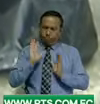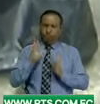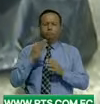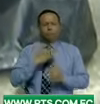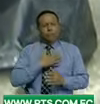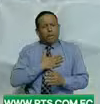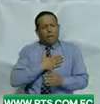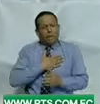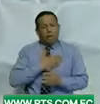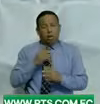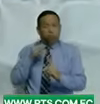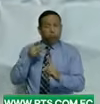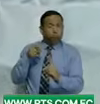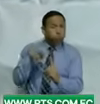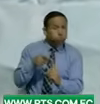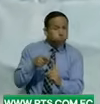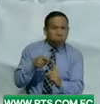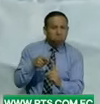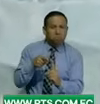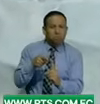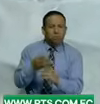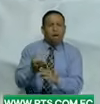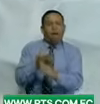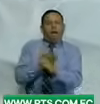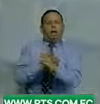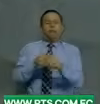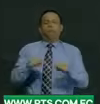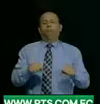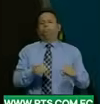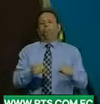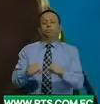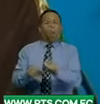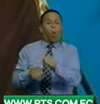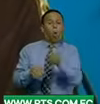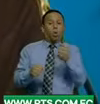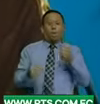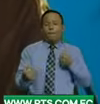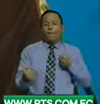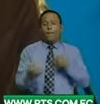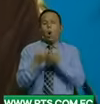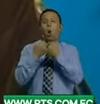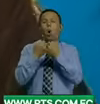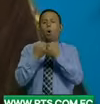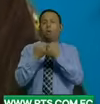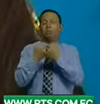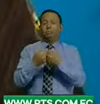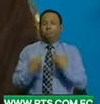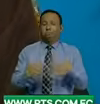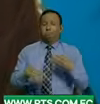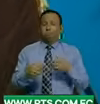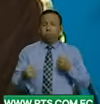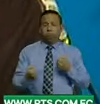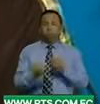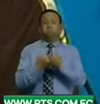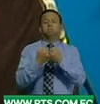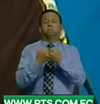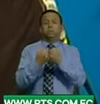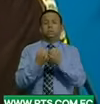no lo consiguieron, pues murieron por causa de un choque. De tipología tenemos que es un choque por alcance,